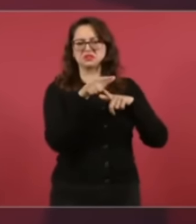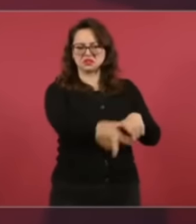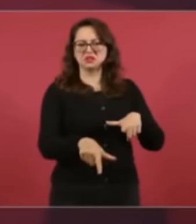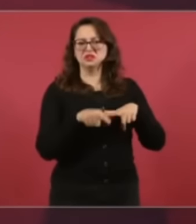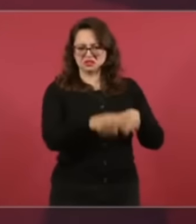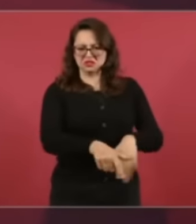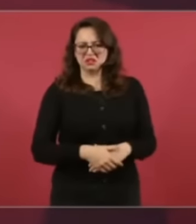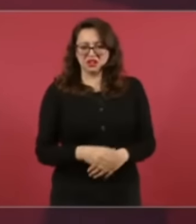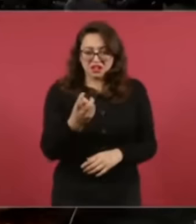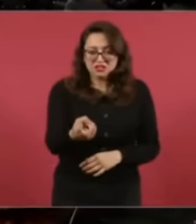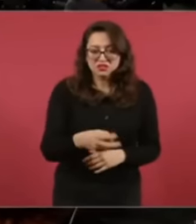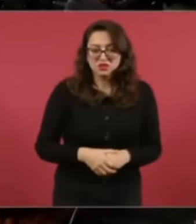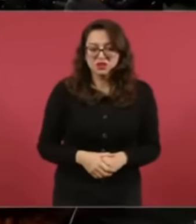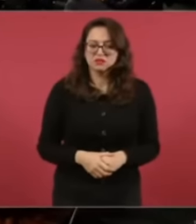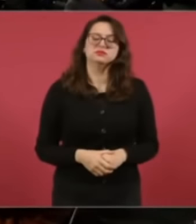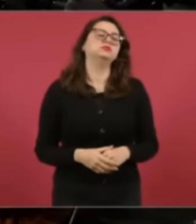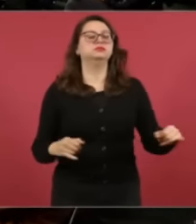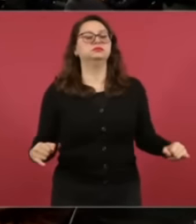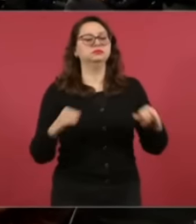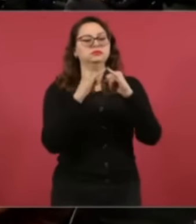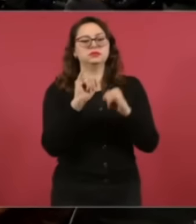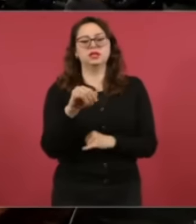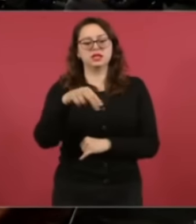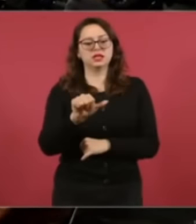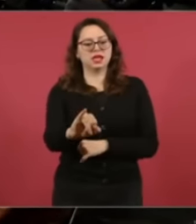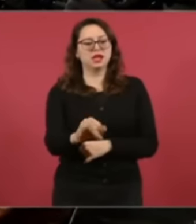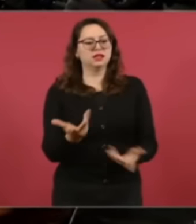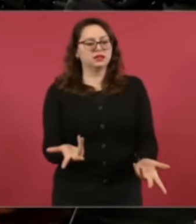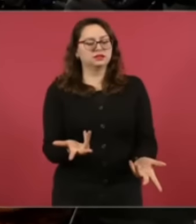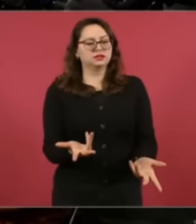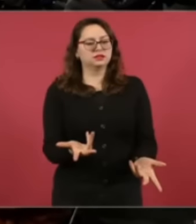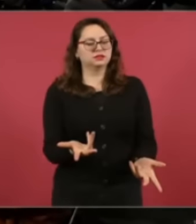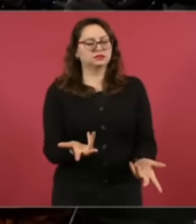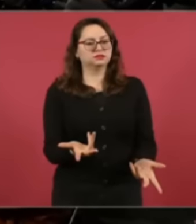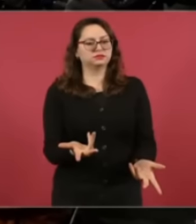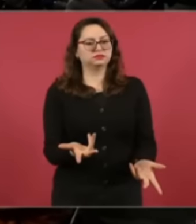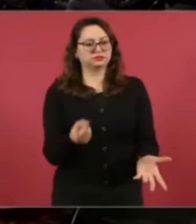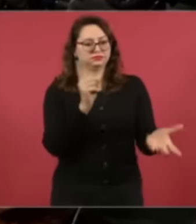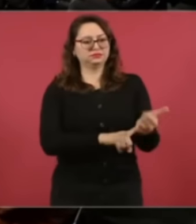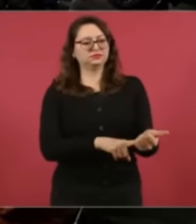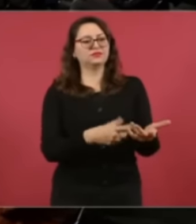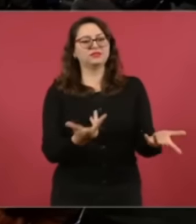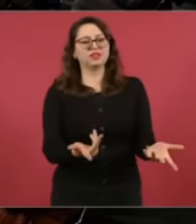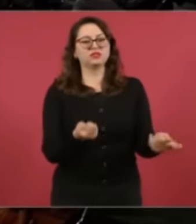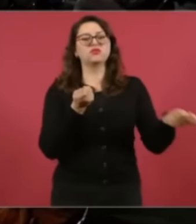Transparencia? A ver, ¿por qué no pones ahí lo del acuerdo que tuvieron en Coahuila?